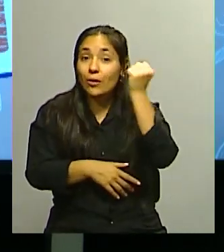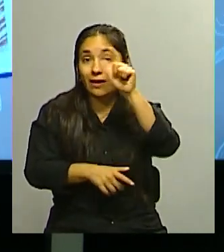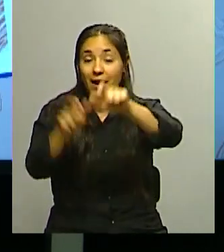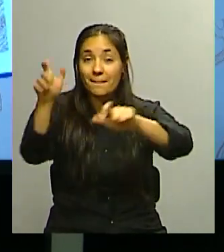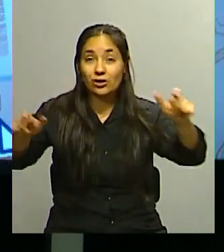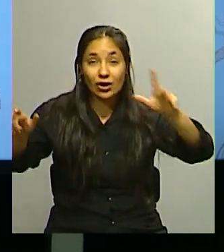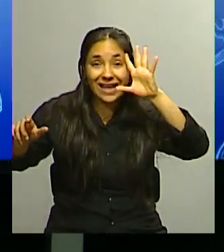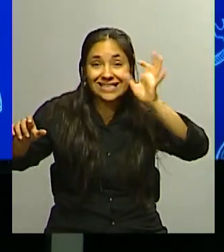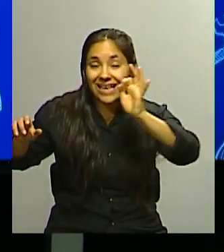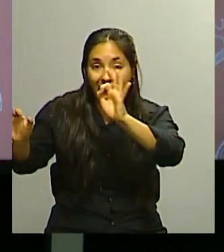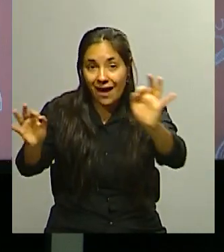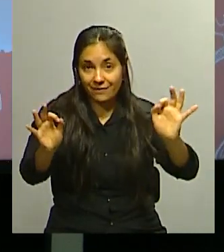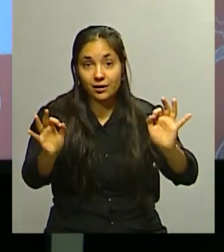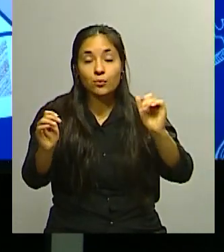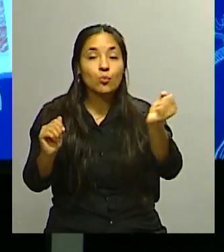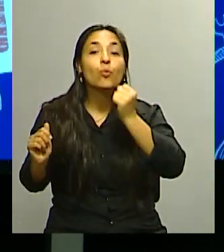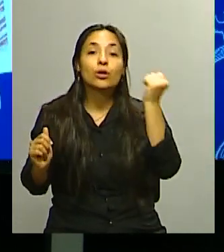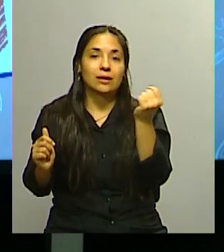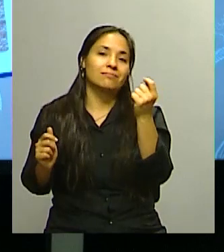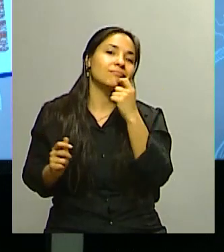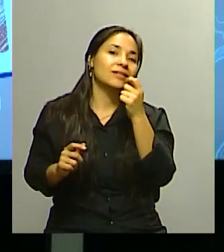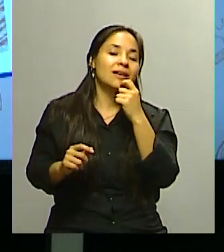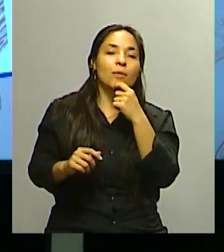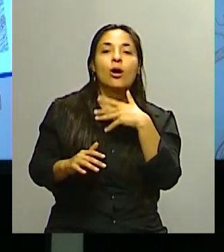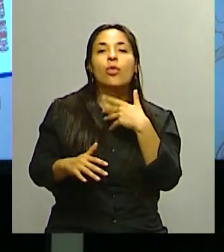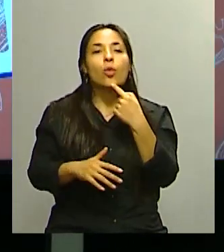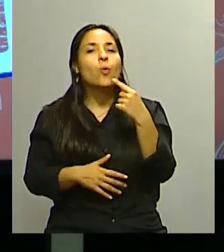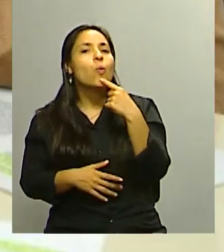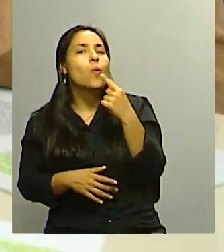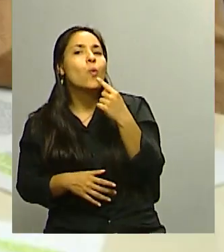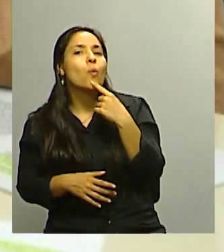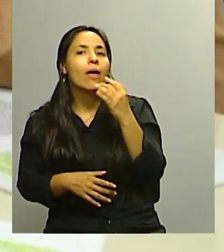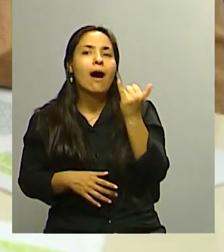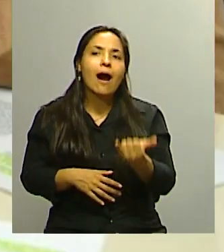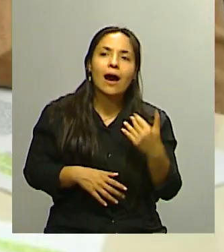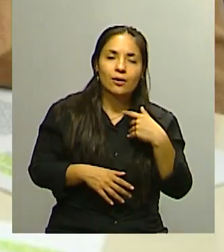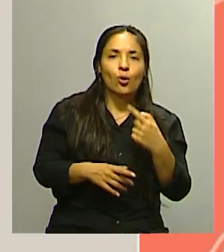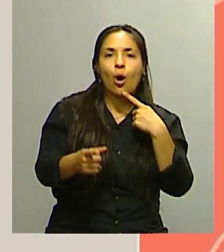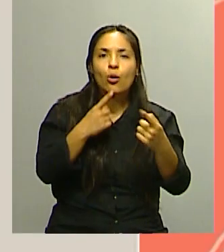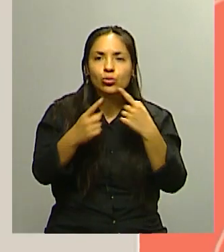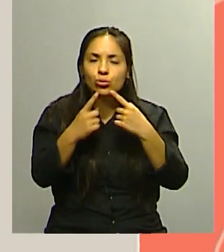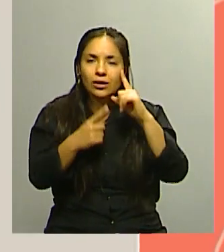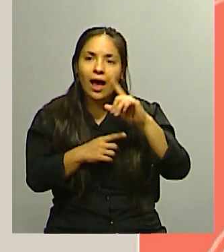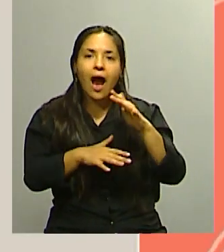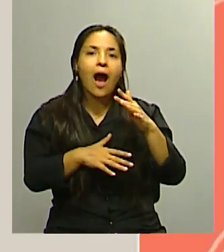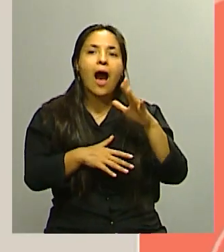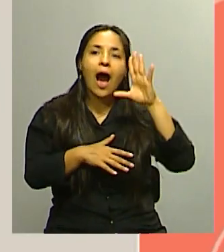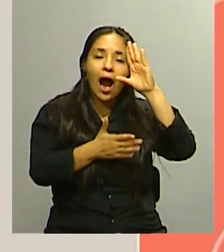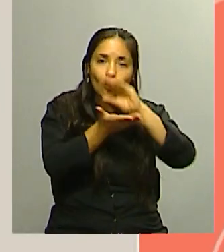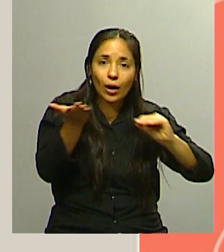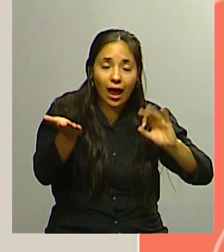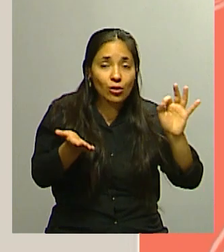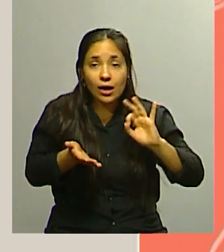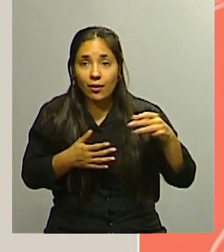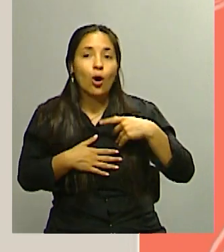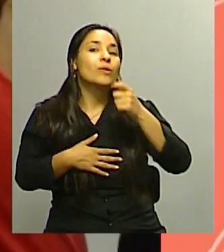pero también es importante que sepa que, sea que tenga esa inquietud y todavía no haya consultado a un abogado o que ya esté consultando a